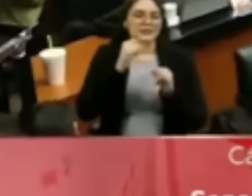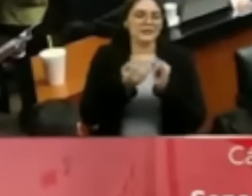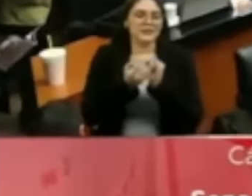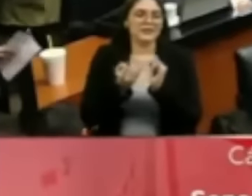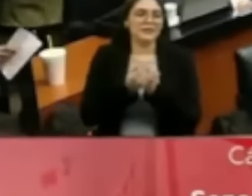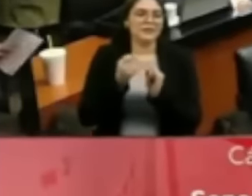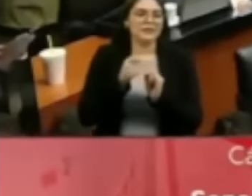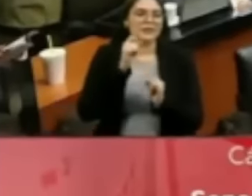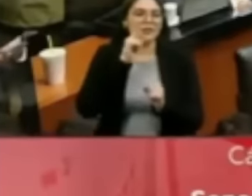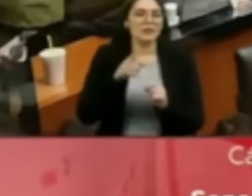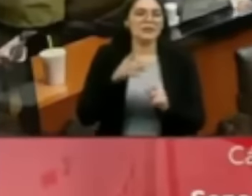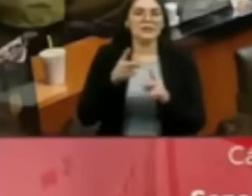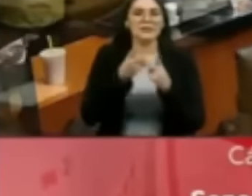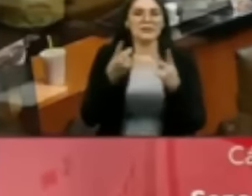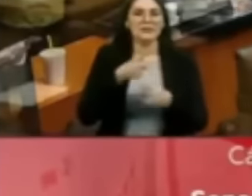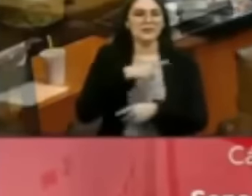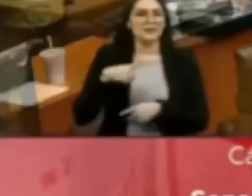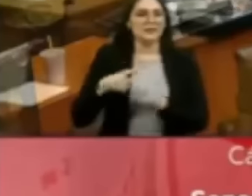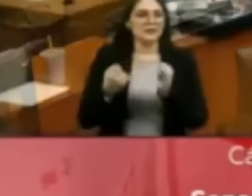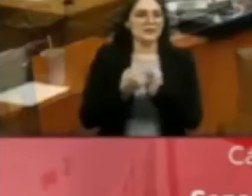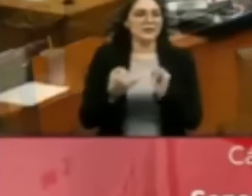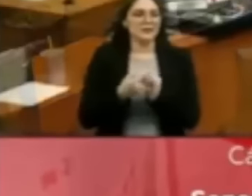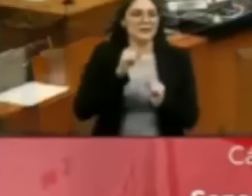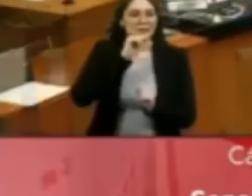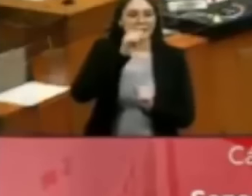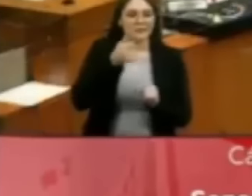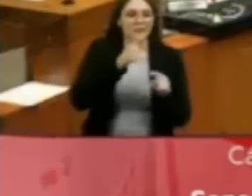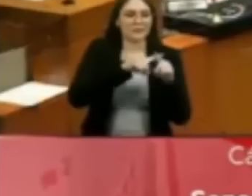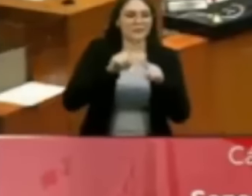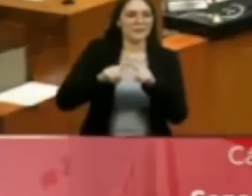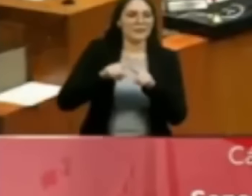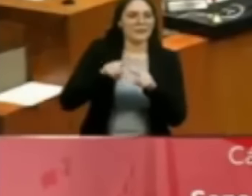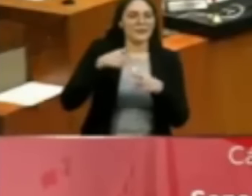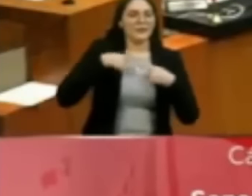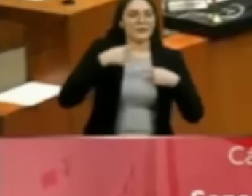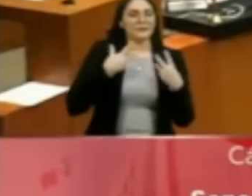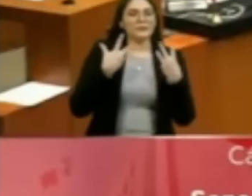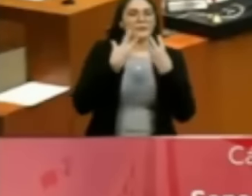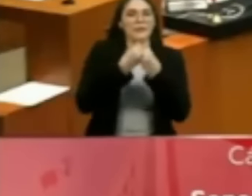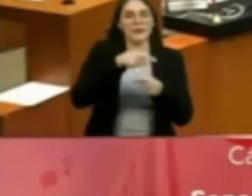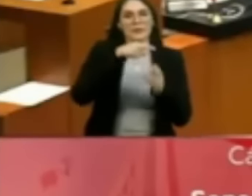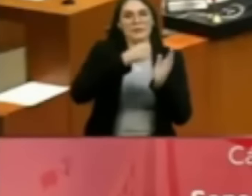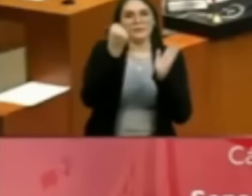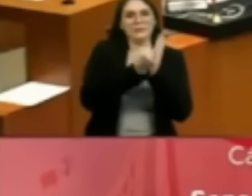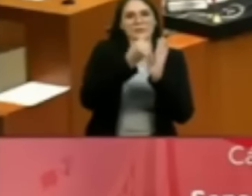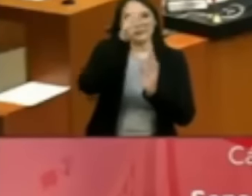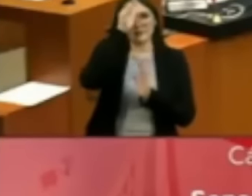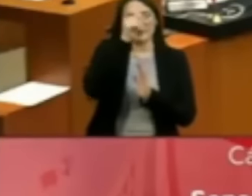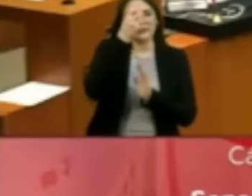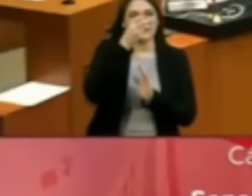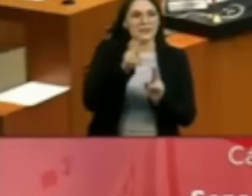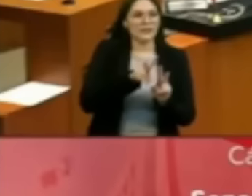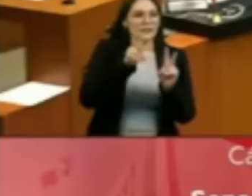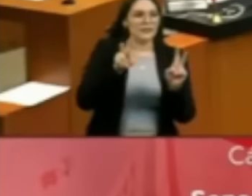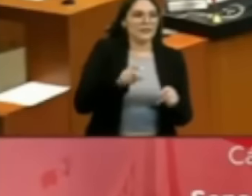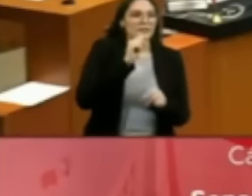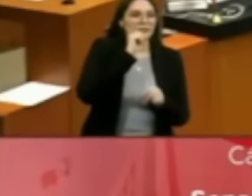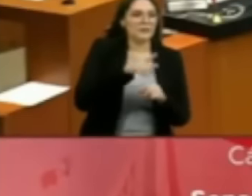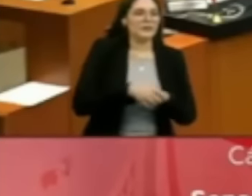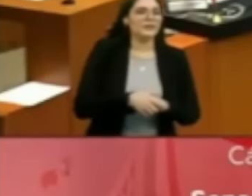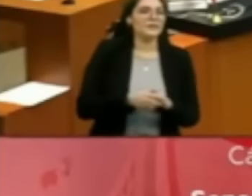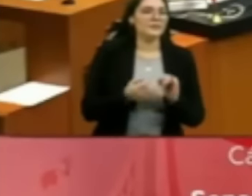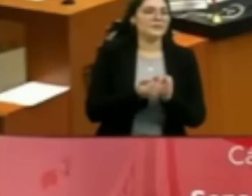Robledo Ruiz del Grupo Parlamentario de Morena, ahí las y los integrantes avalaron dicho tema y fue turnado a la mesa directiva de la Cámara